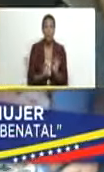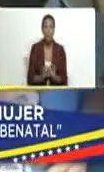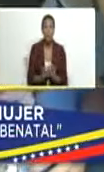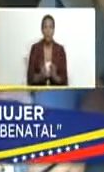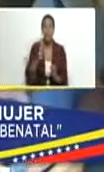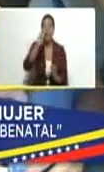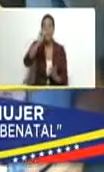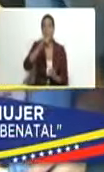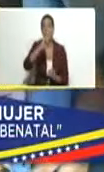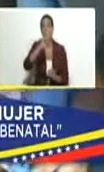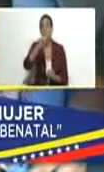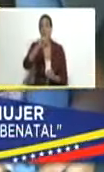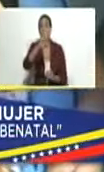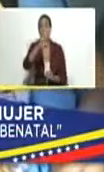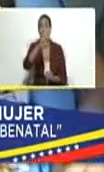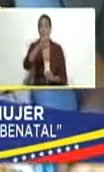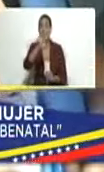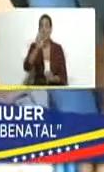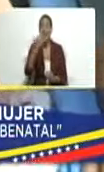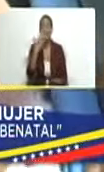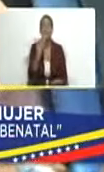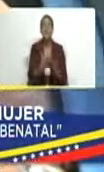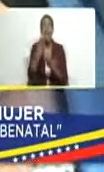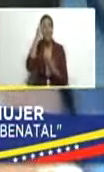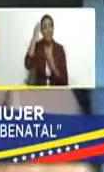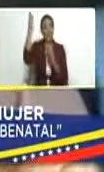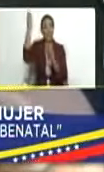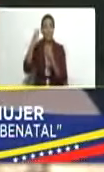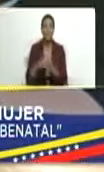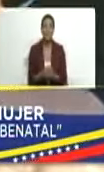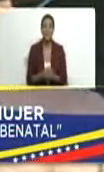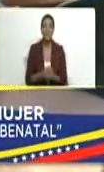San Francisco. Muchísimas gracias, presidente.